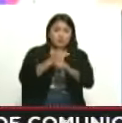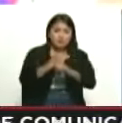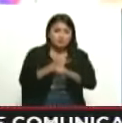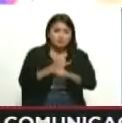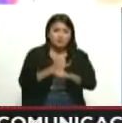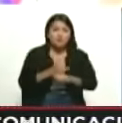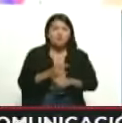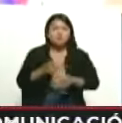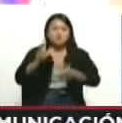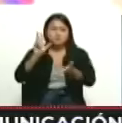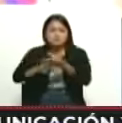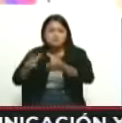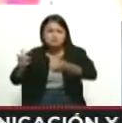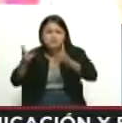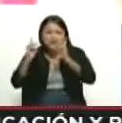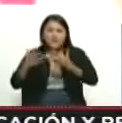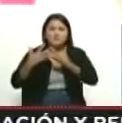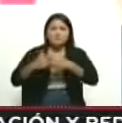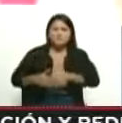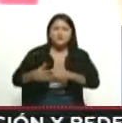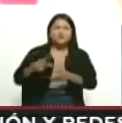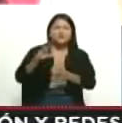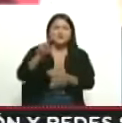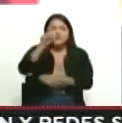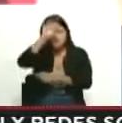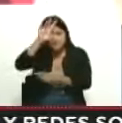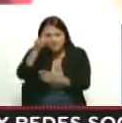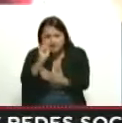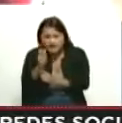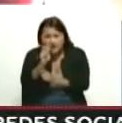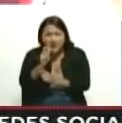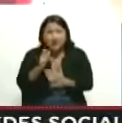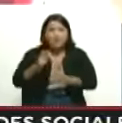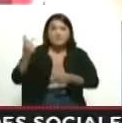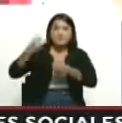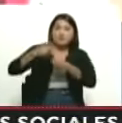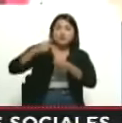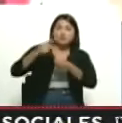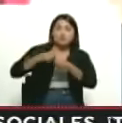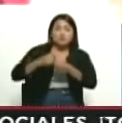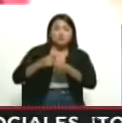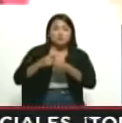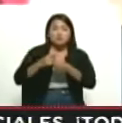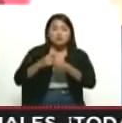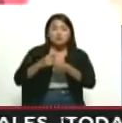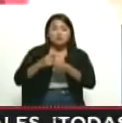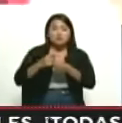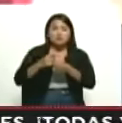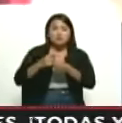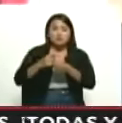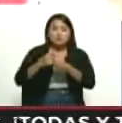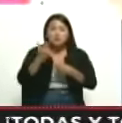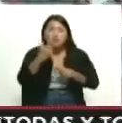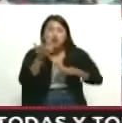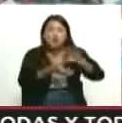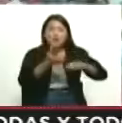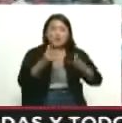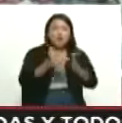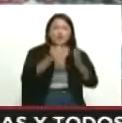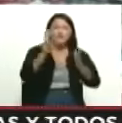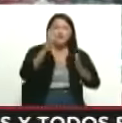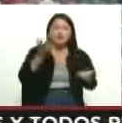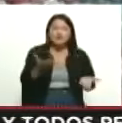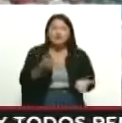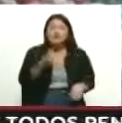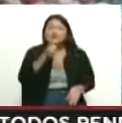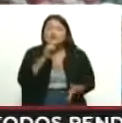empresas petroleras, mineras, en la región, provocando a nuestro país. ¿Quién está detrás de